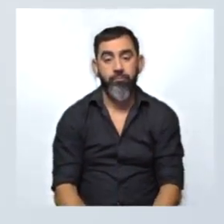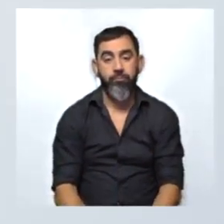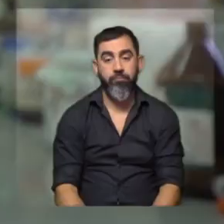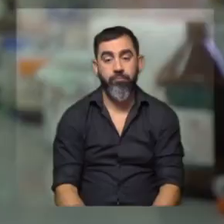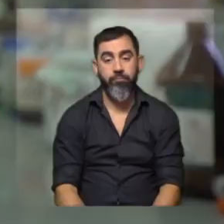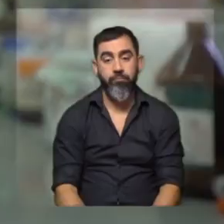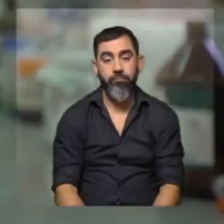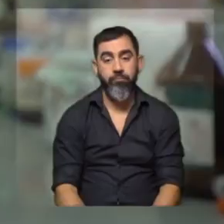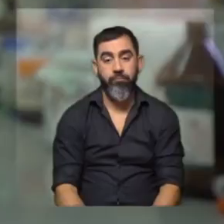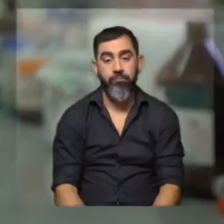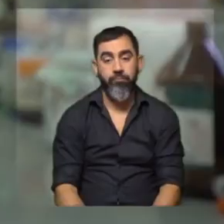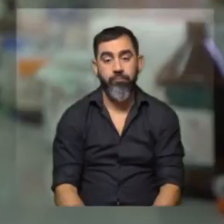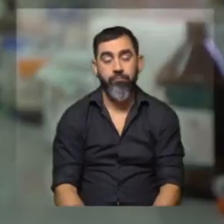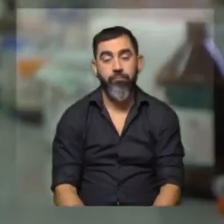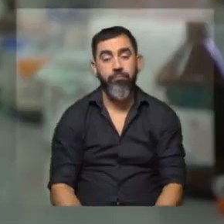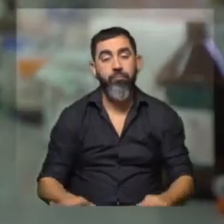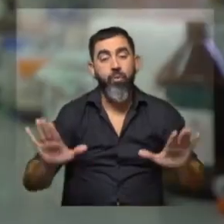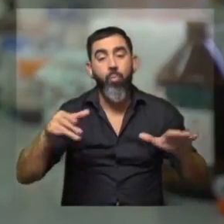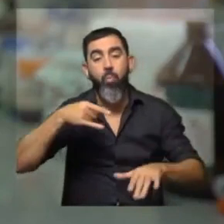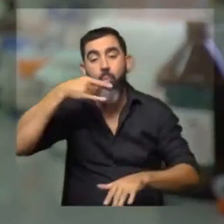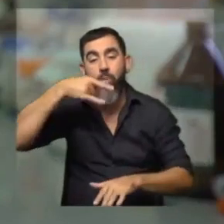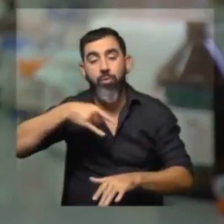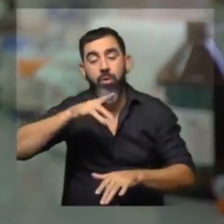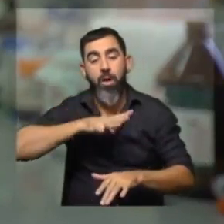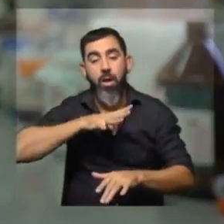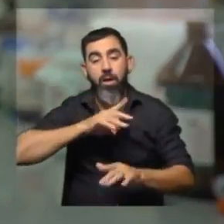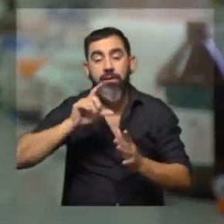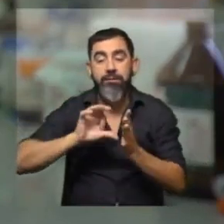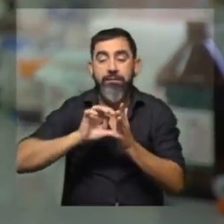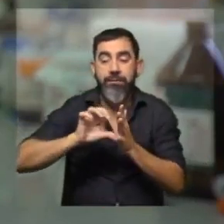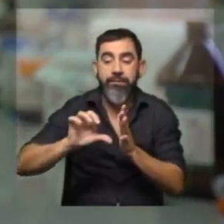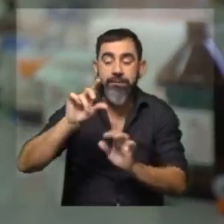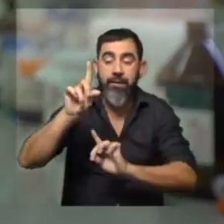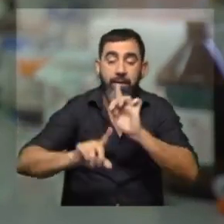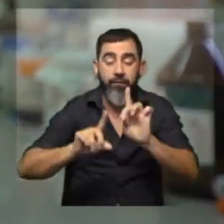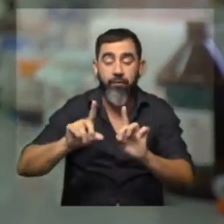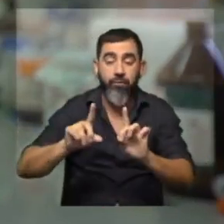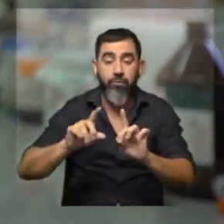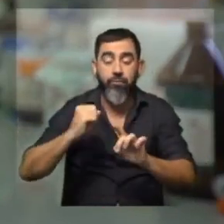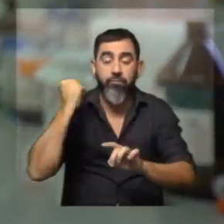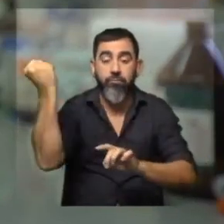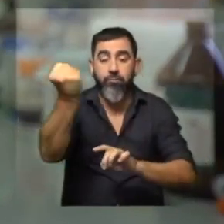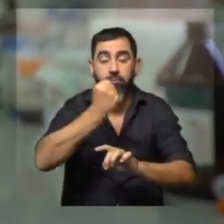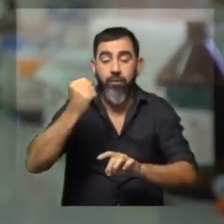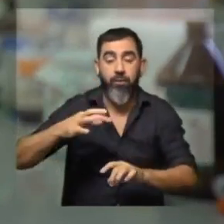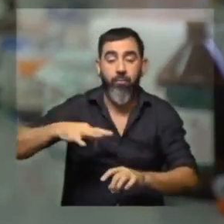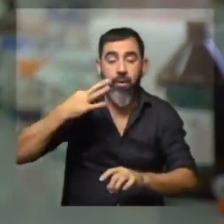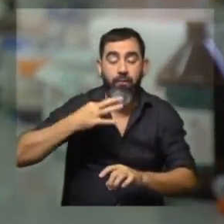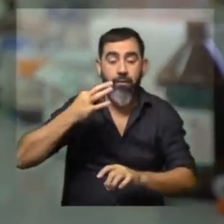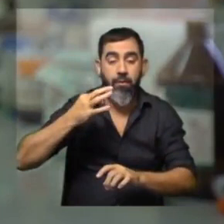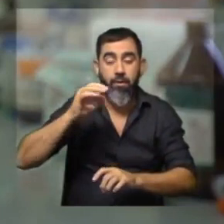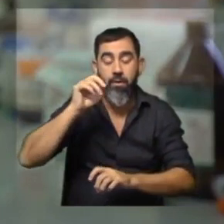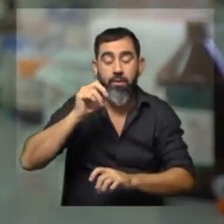El hecho de que los murciélagos presten una serie de servicios que son fundamentales para nosotros y para la estabilidad